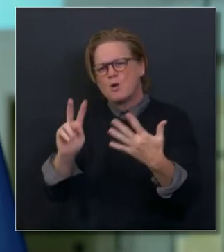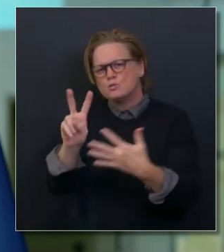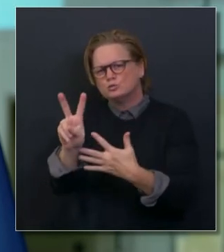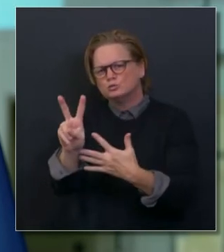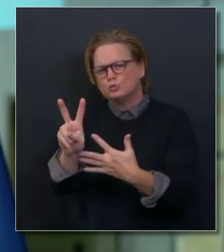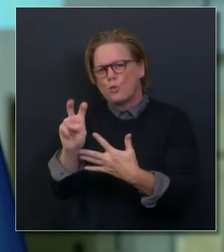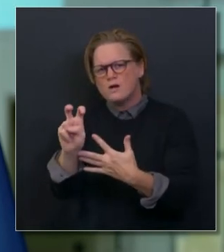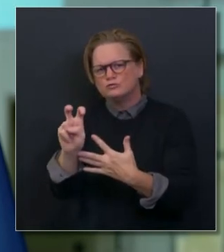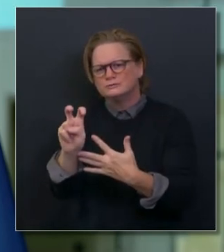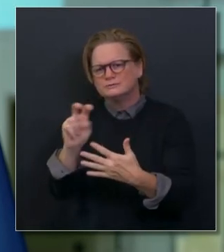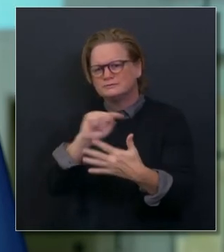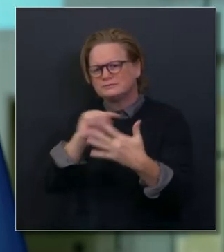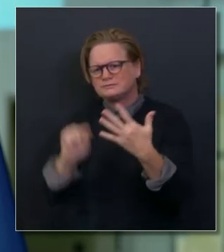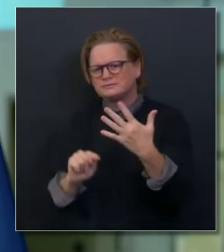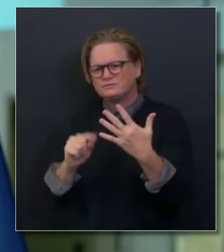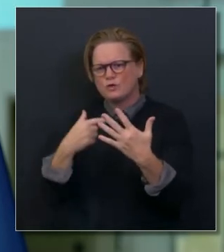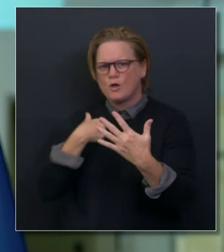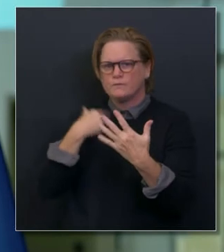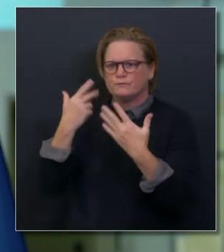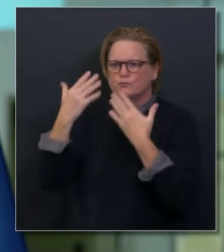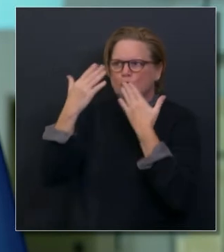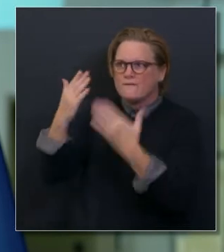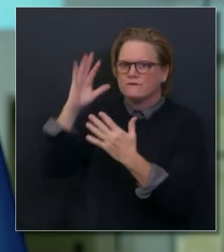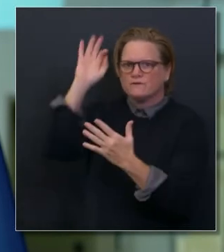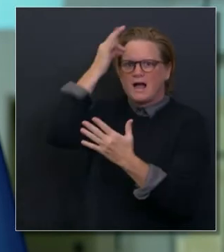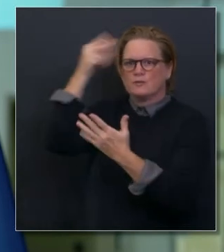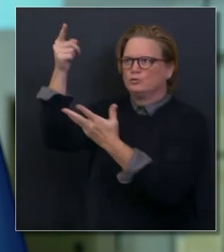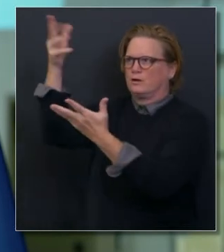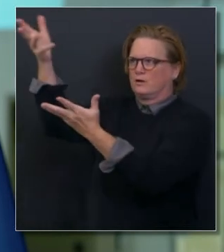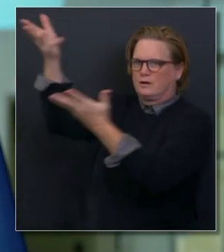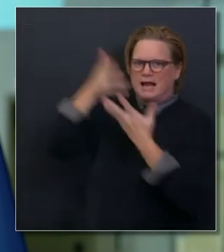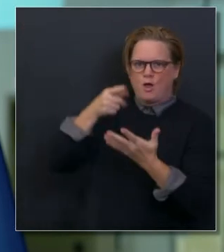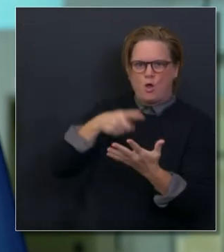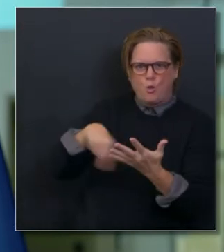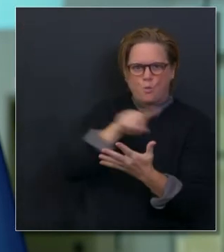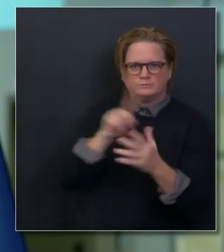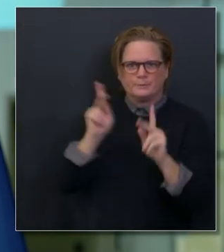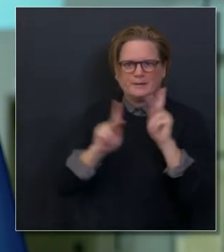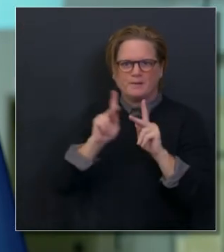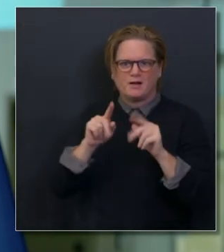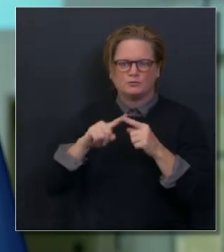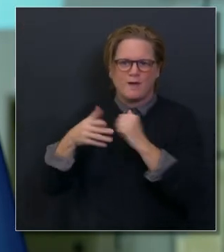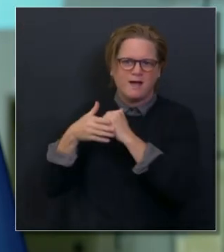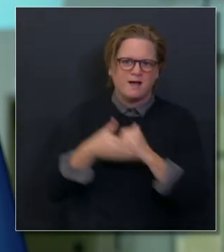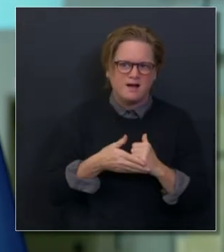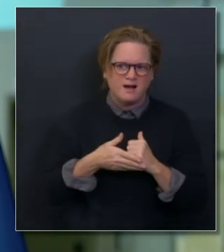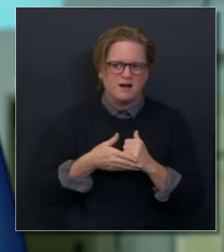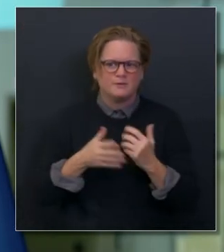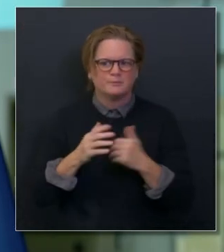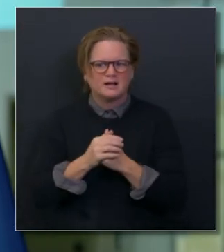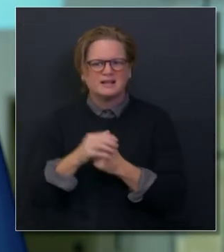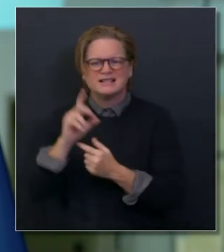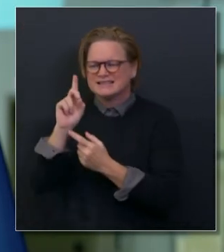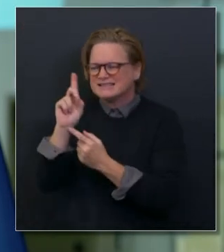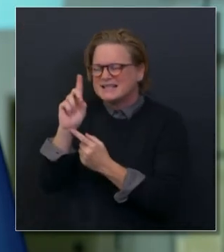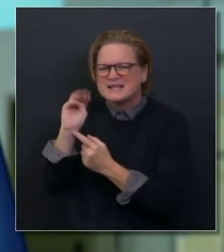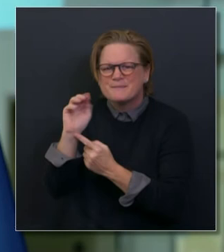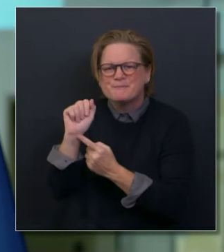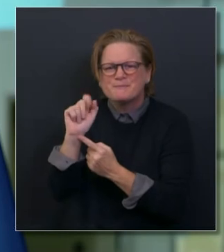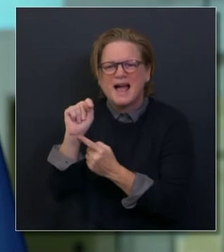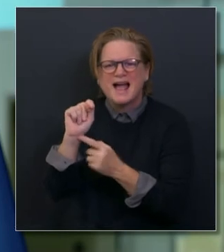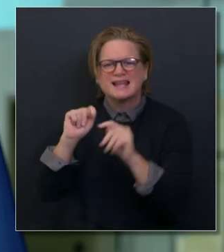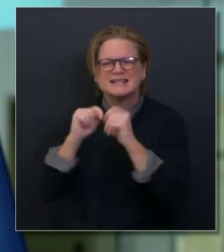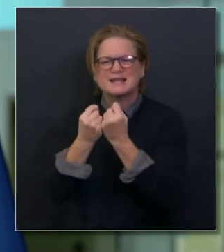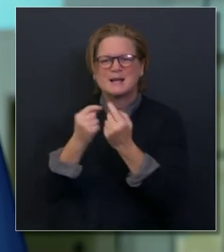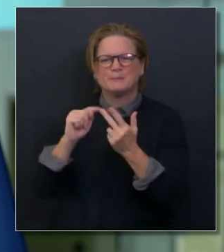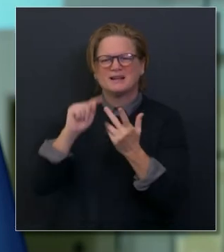Hemos recibido y estamos muy agradecidos con los paramédicos, trabajadores de FEMA, los 35 que se encuentran en